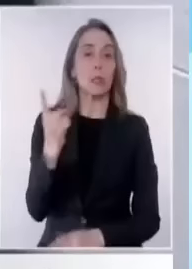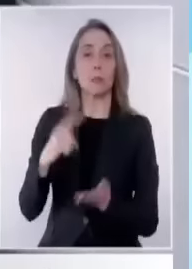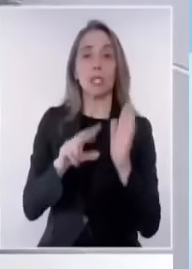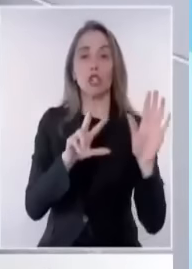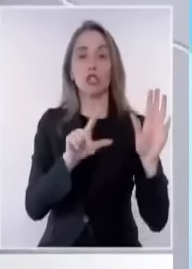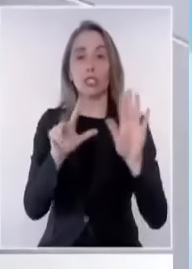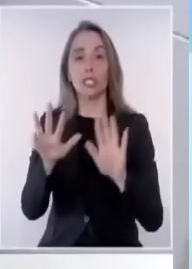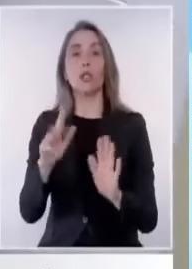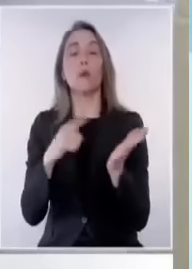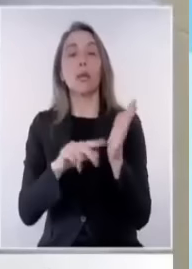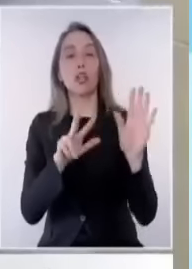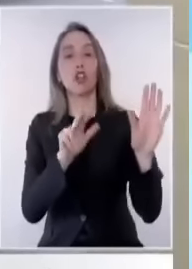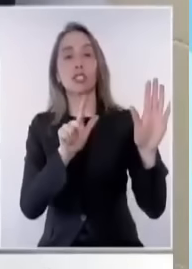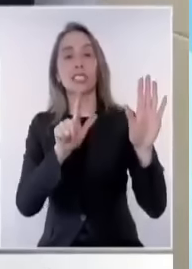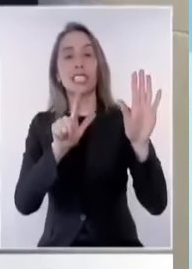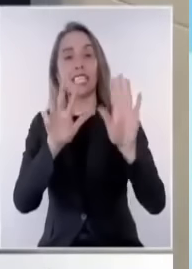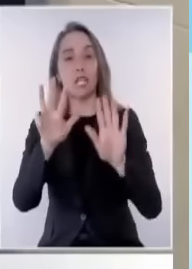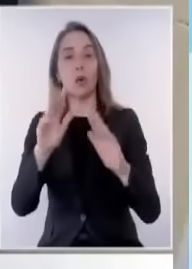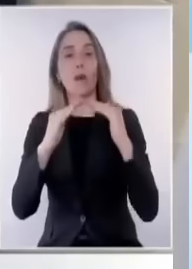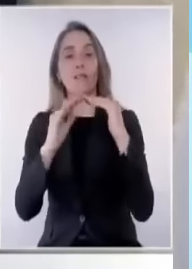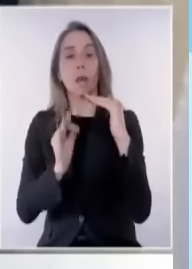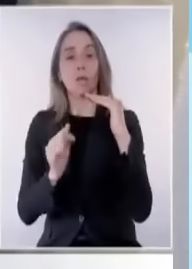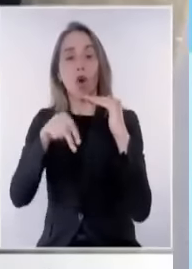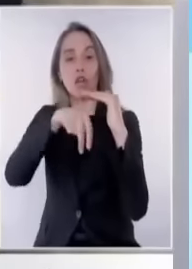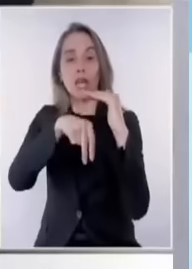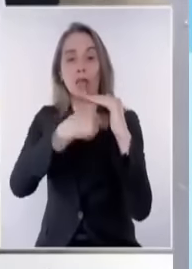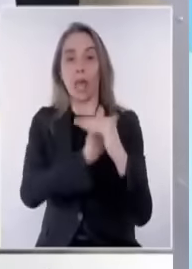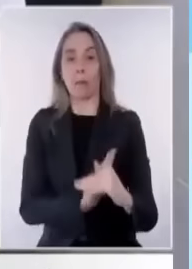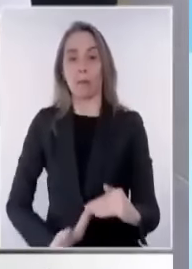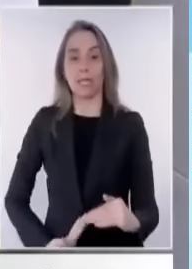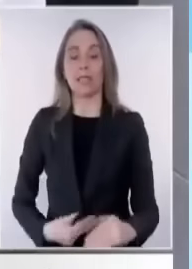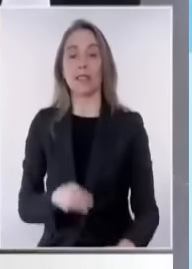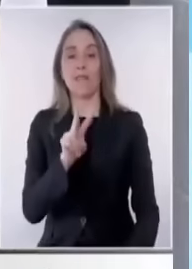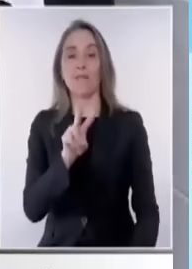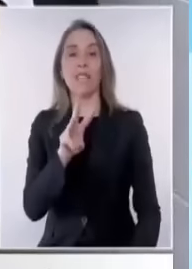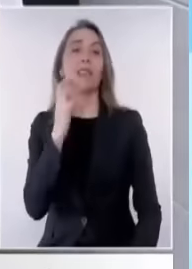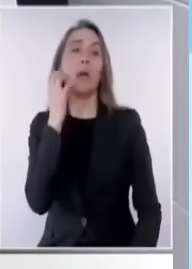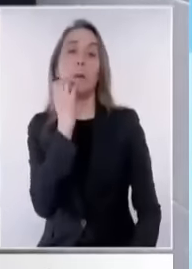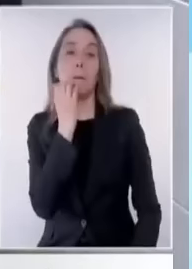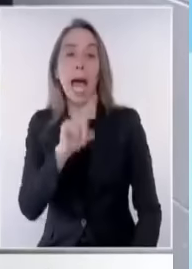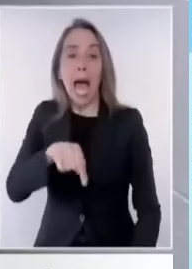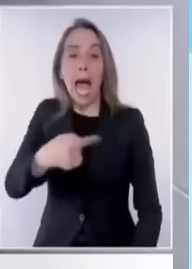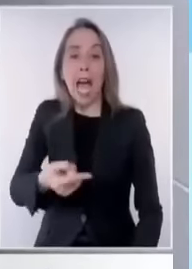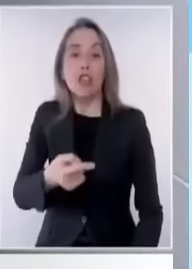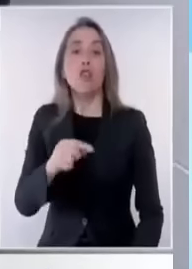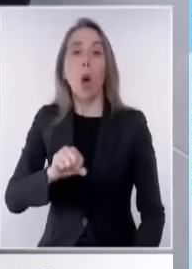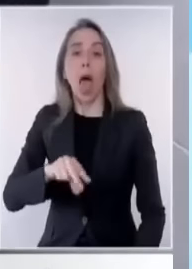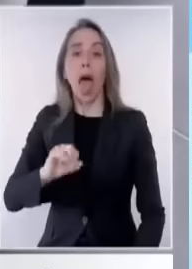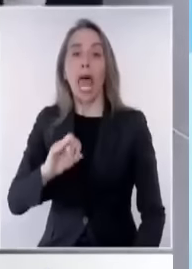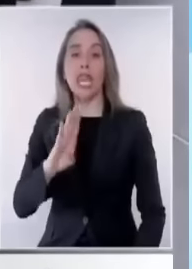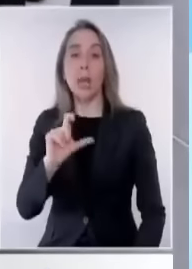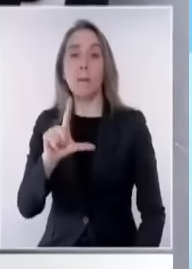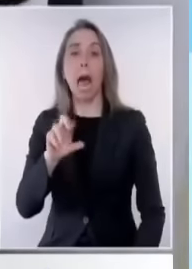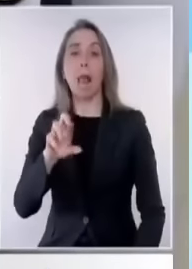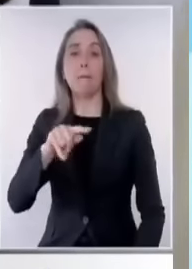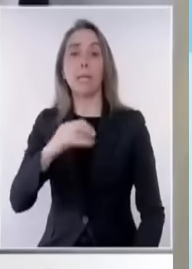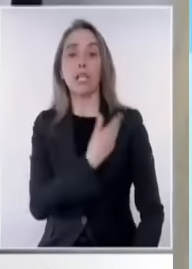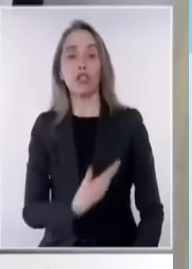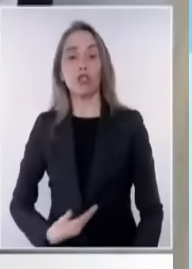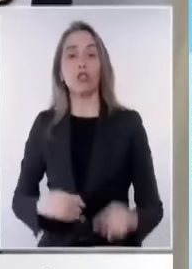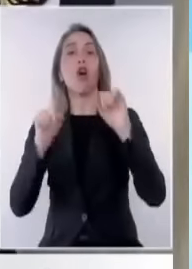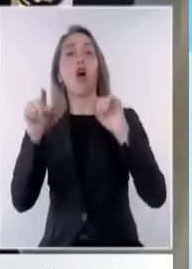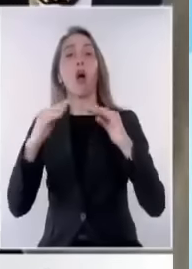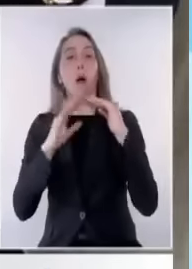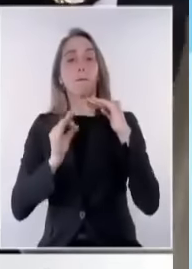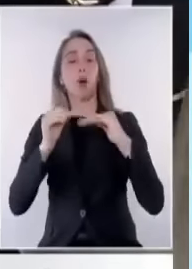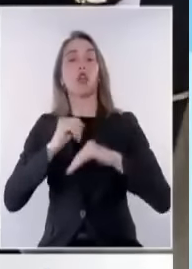1879. Y en 1879 ya estaban en la moneda los presidentes. Y el 23 de mayo, Aníbal Pinto sale al